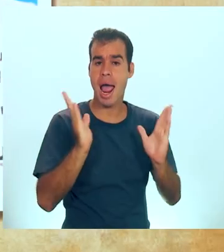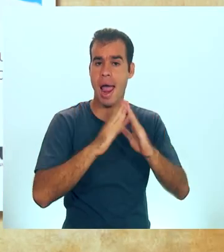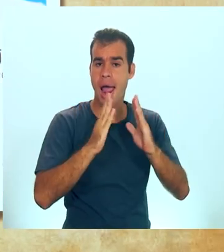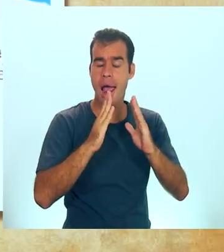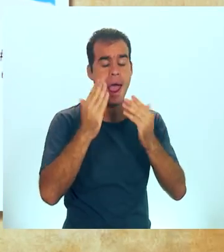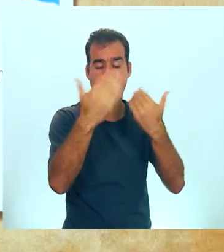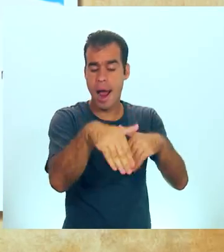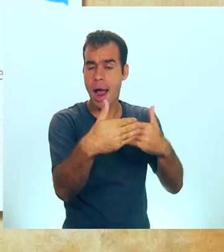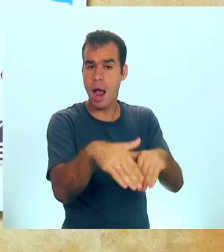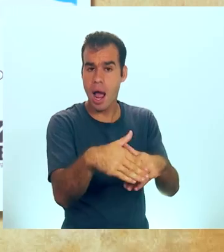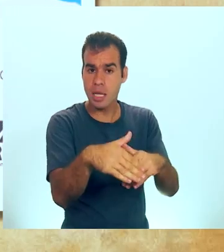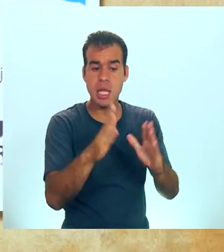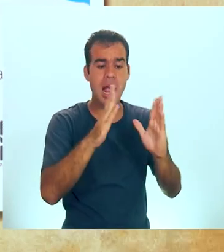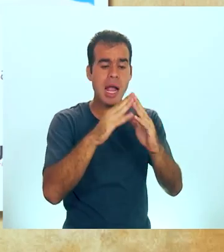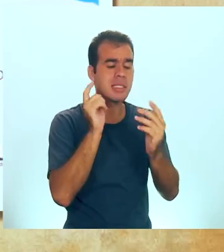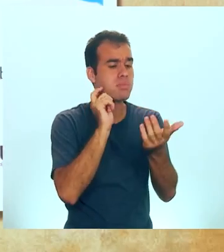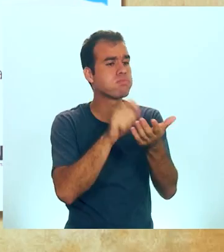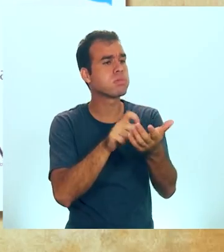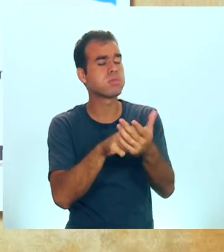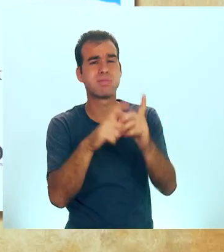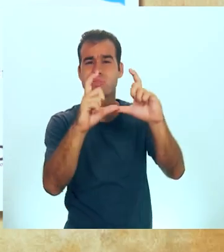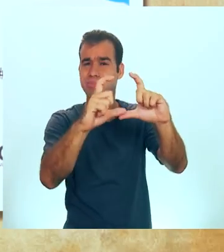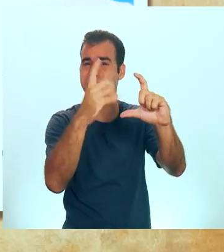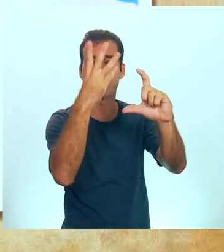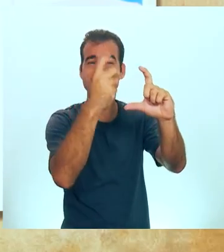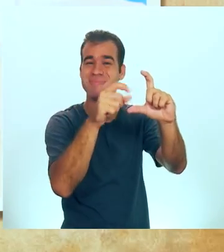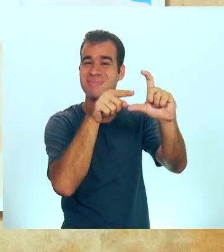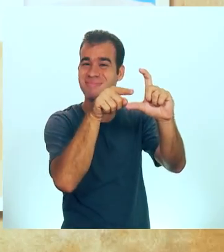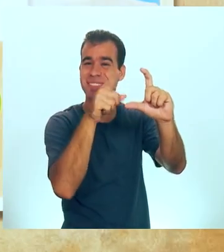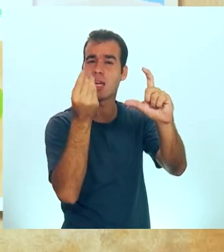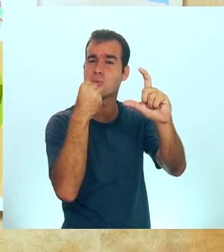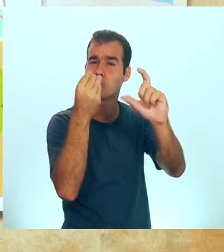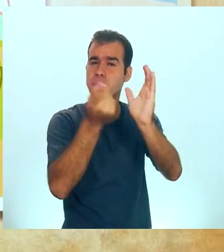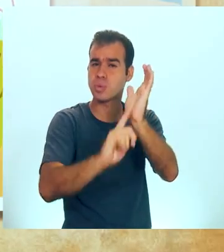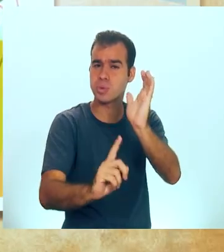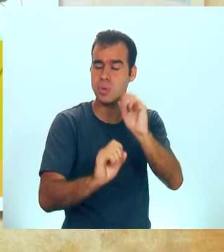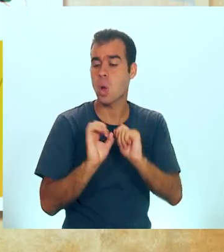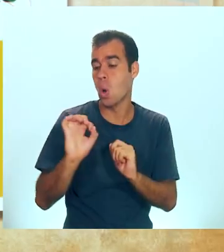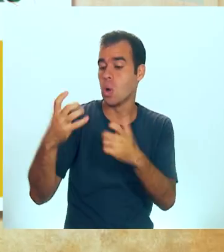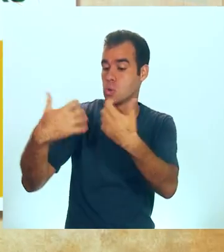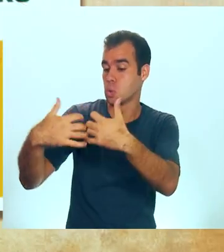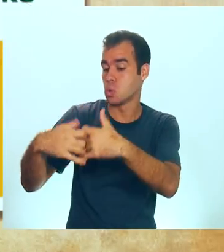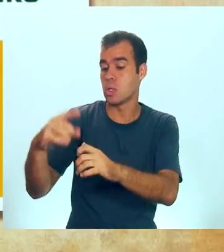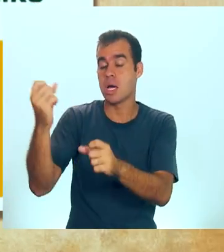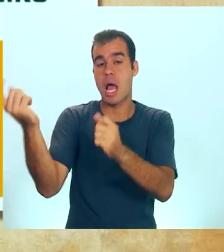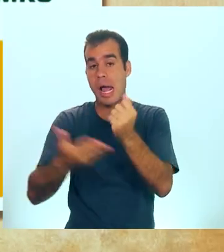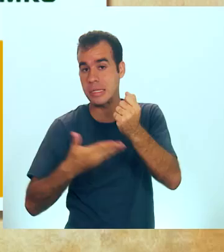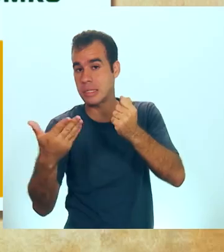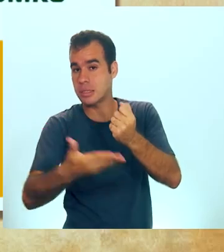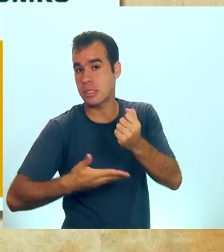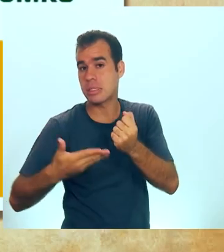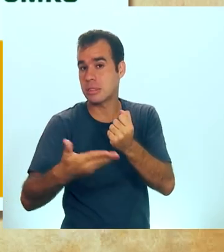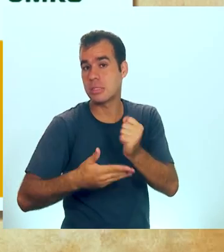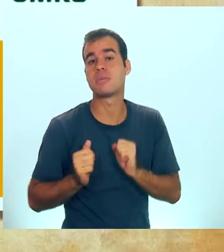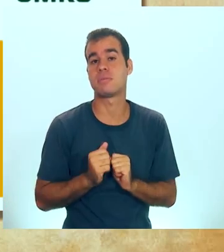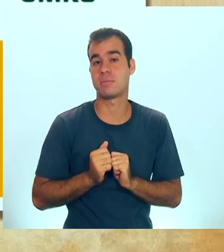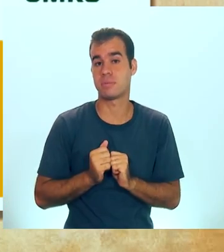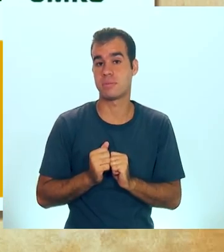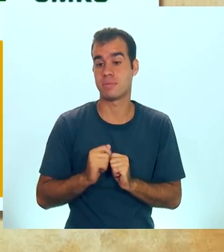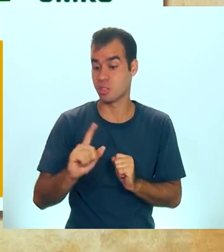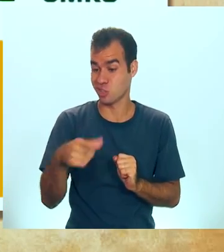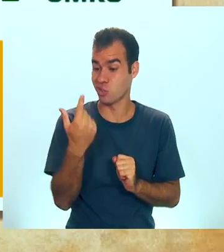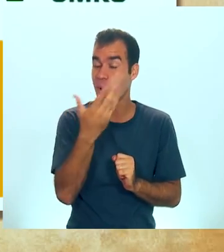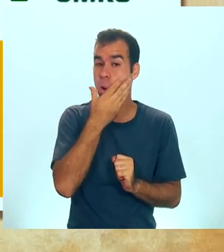sembrando caña, que recogiendo maíz, que limpiando una playa. La tarea de la juventud cienfueguera y cubana en estos momentos es